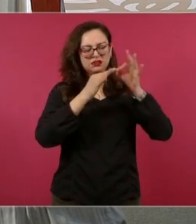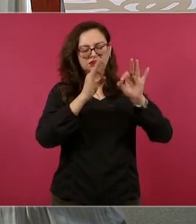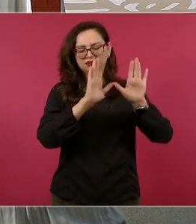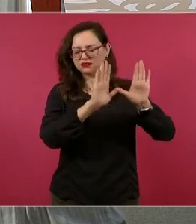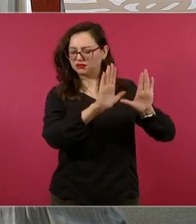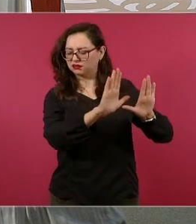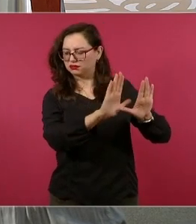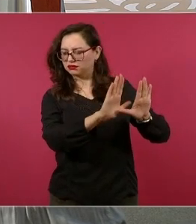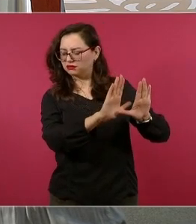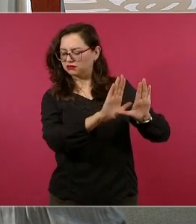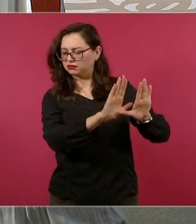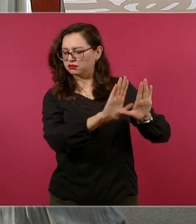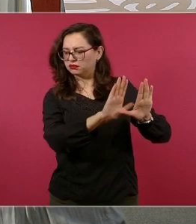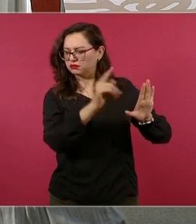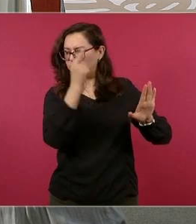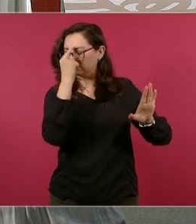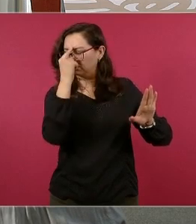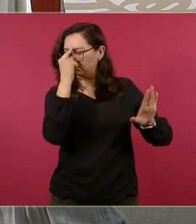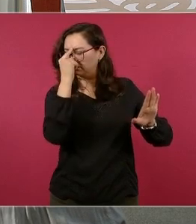objetivo.